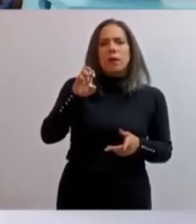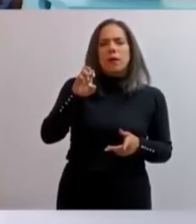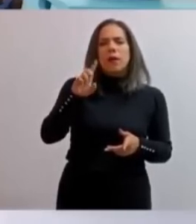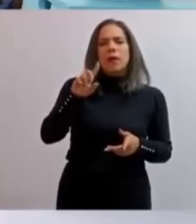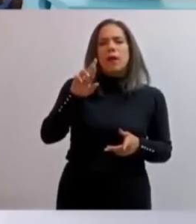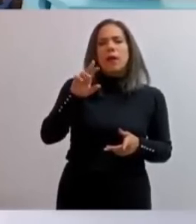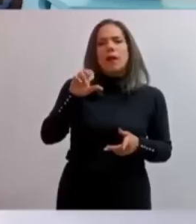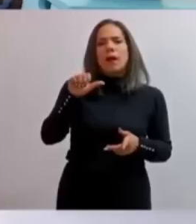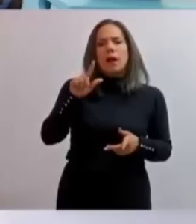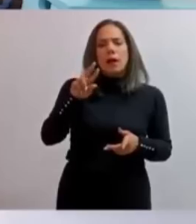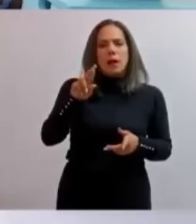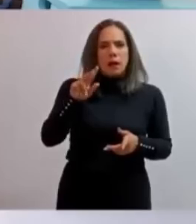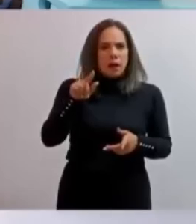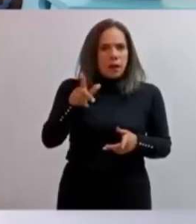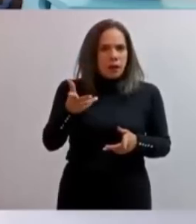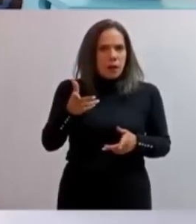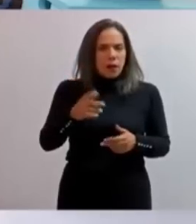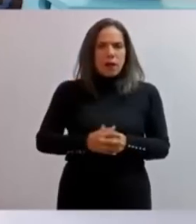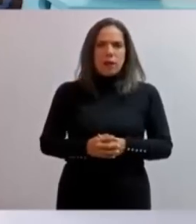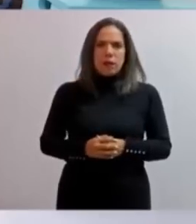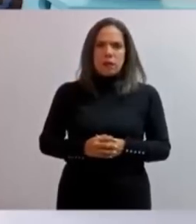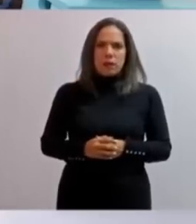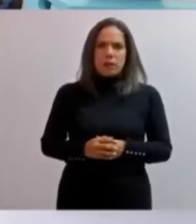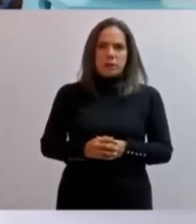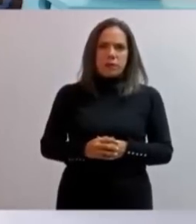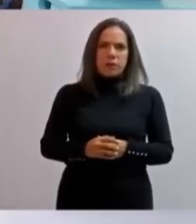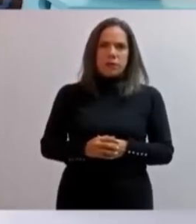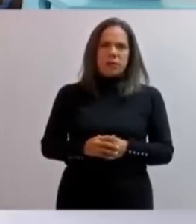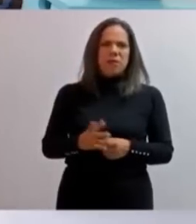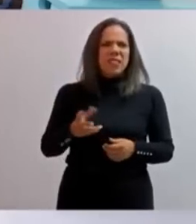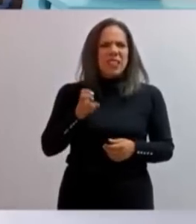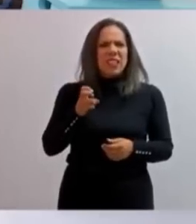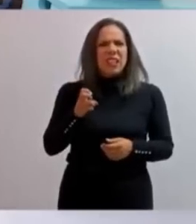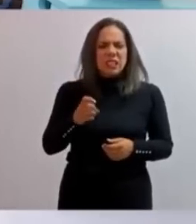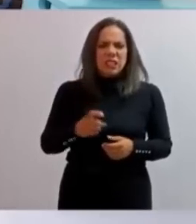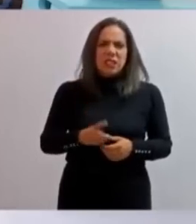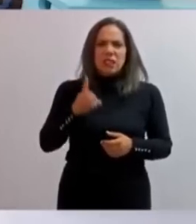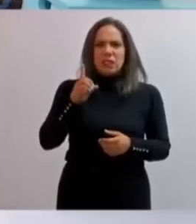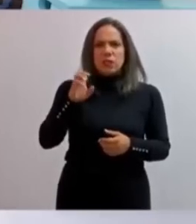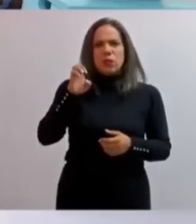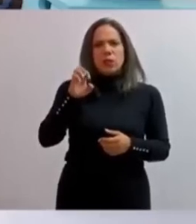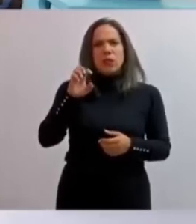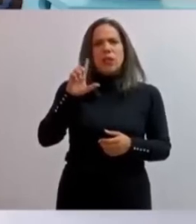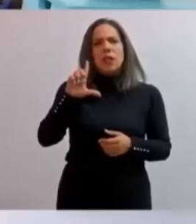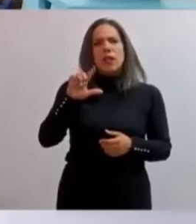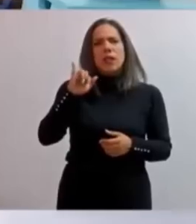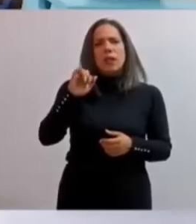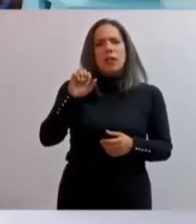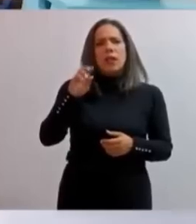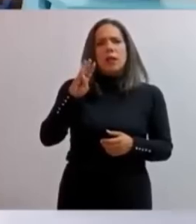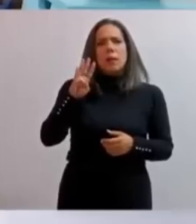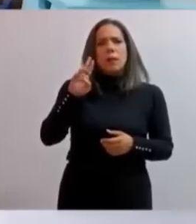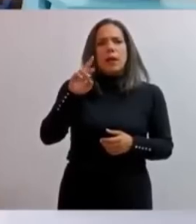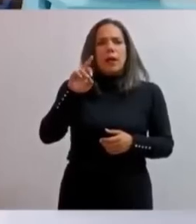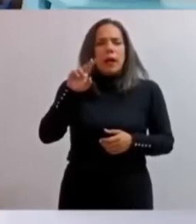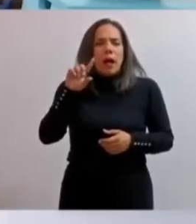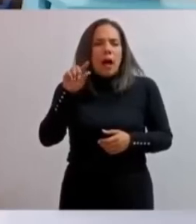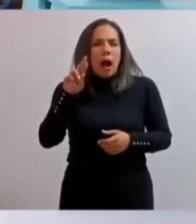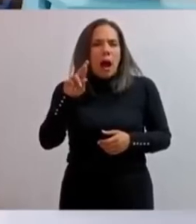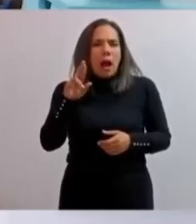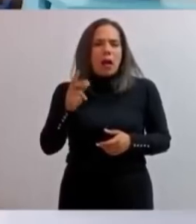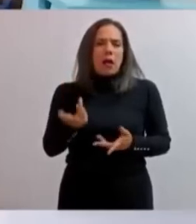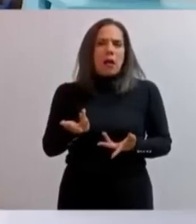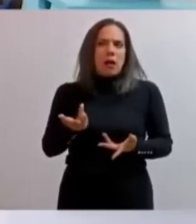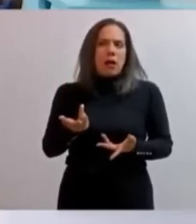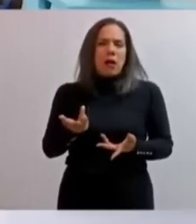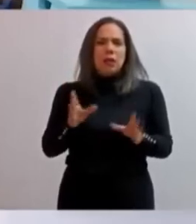Y en términos del Consejo Técnico Escolar, ¿qué hacer en el caso del Consejo Técnico Escolar? ¿Cómo